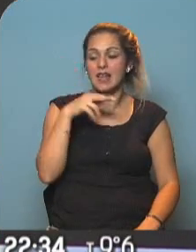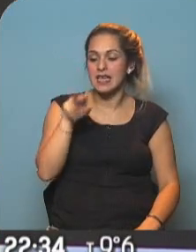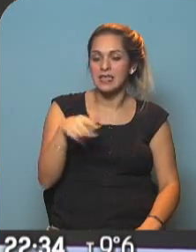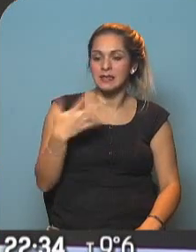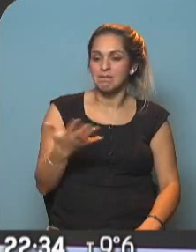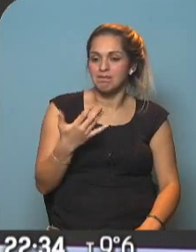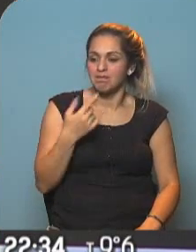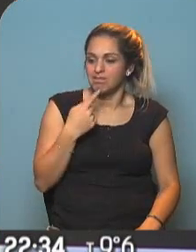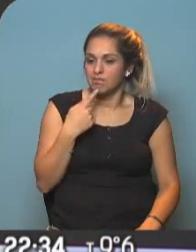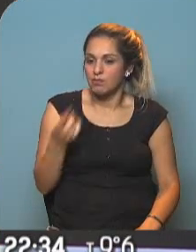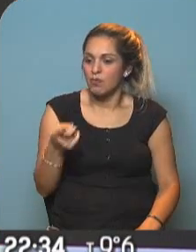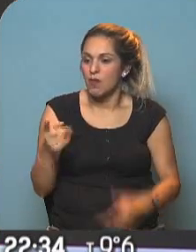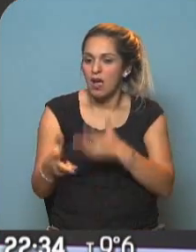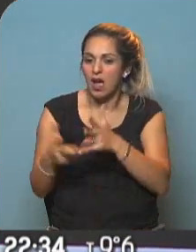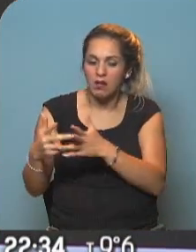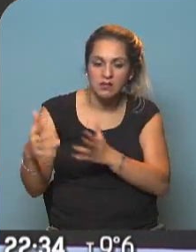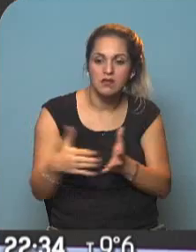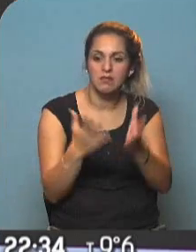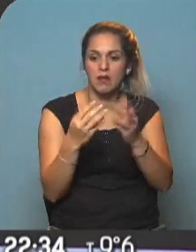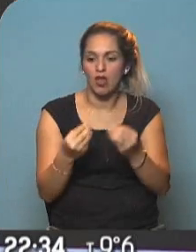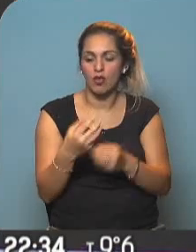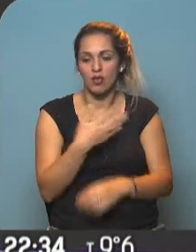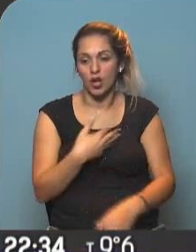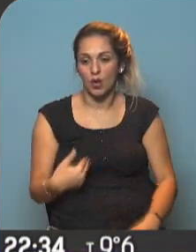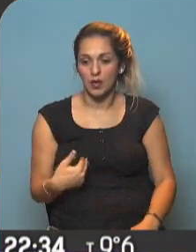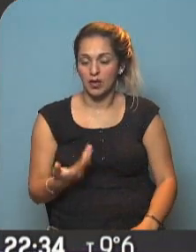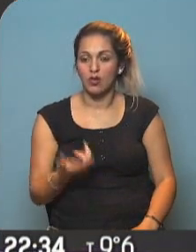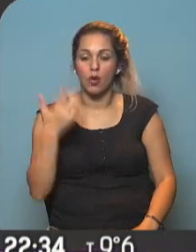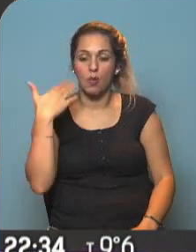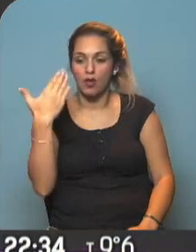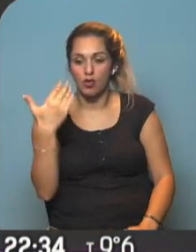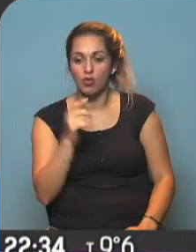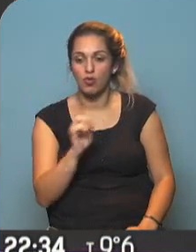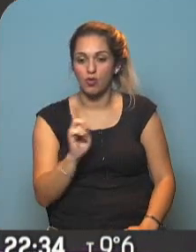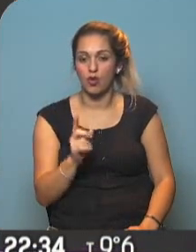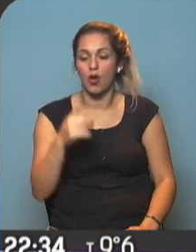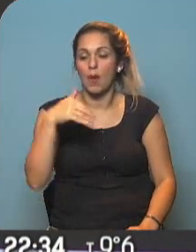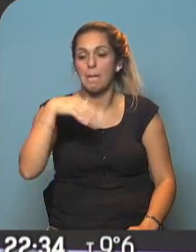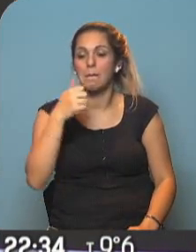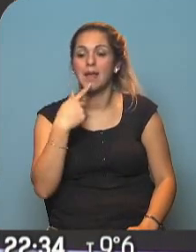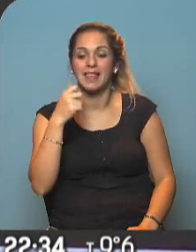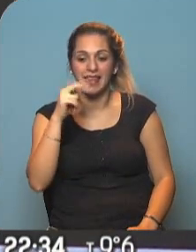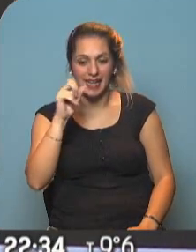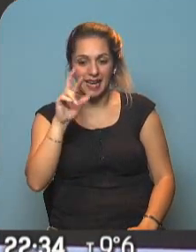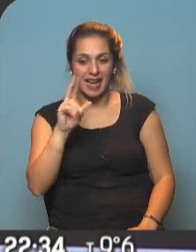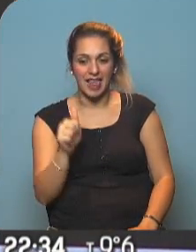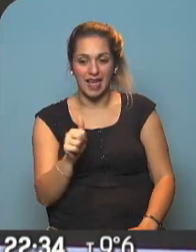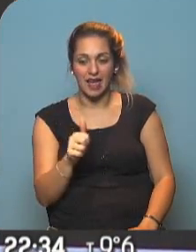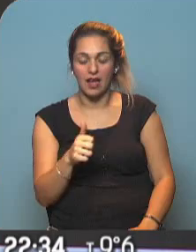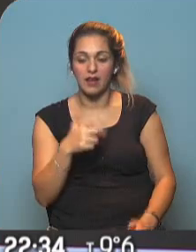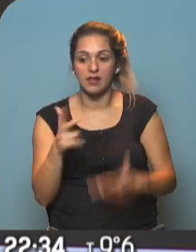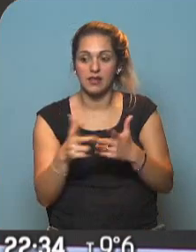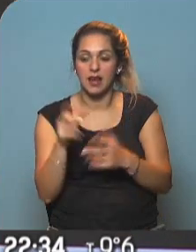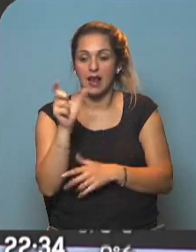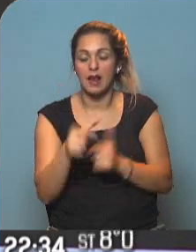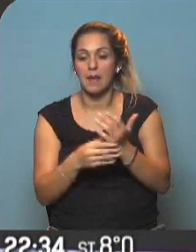de hacia dónde se va a dirigir el gobierno cuando deje de hacer el discurso que Sergio Mattarella le está indicando al nuevo primer